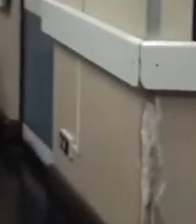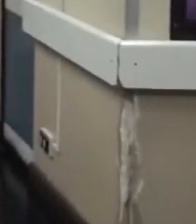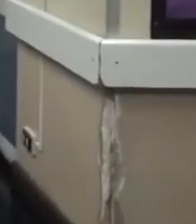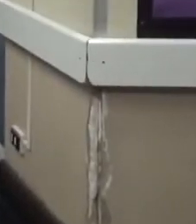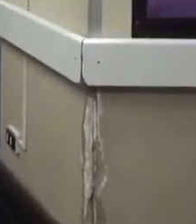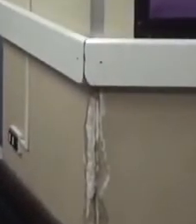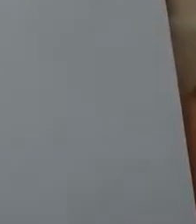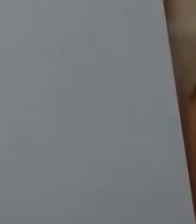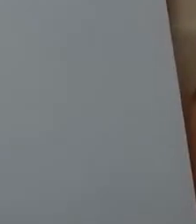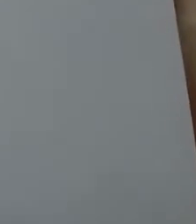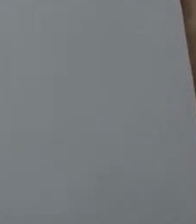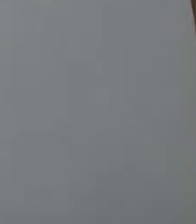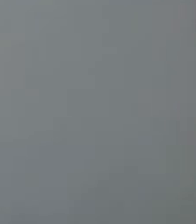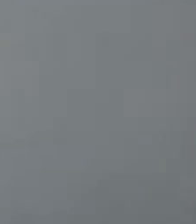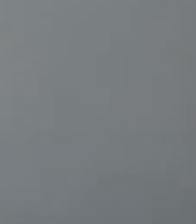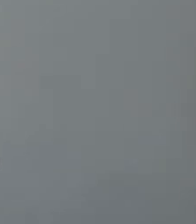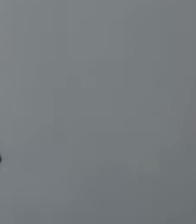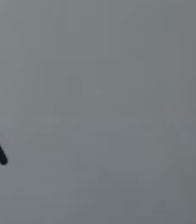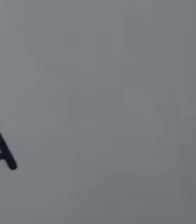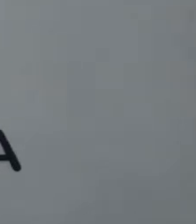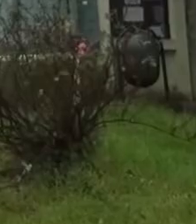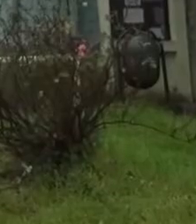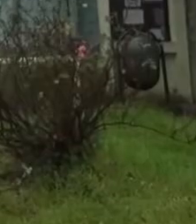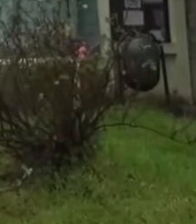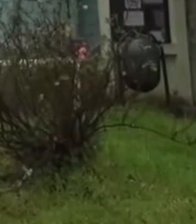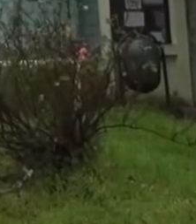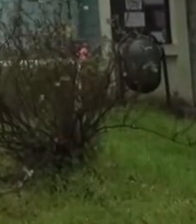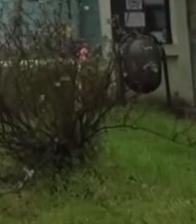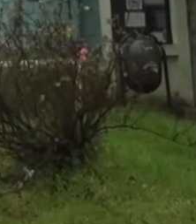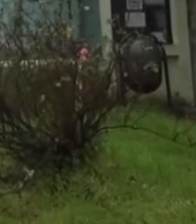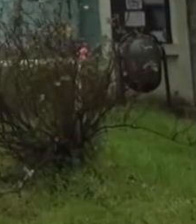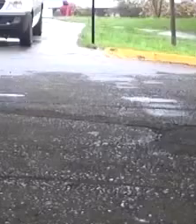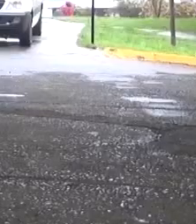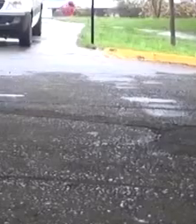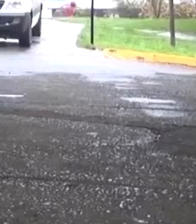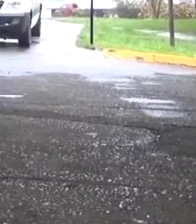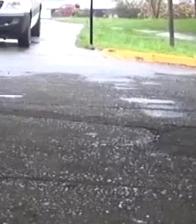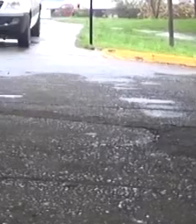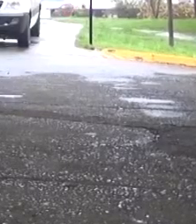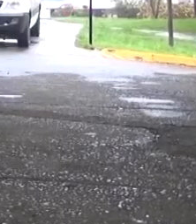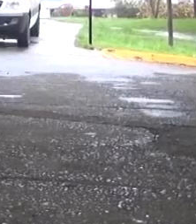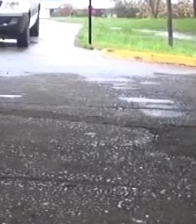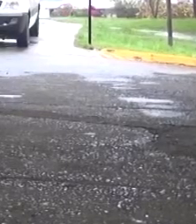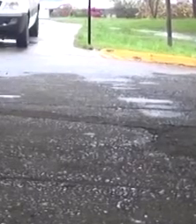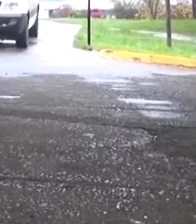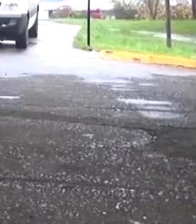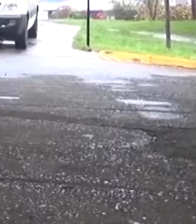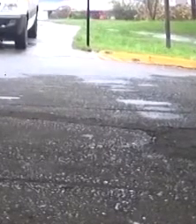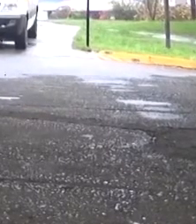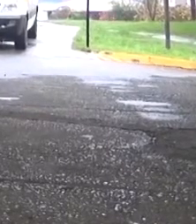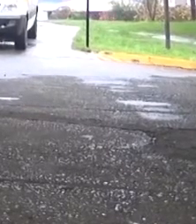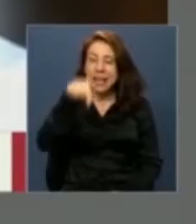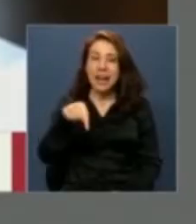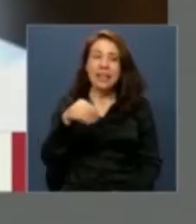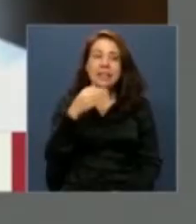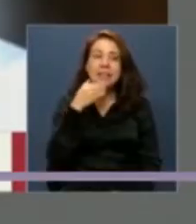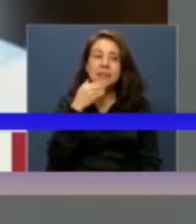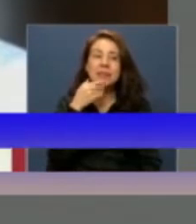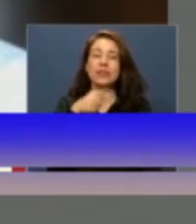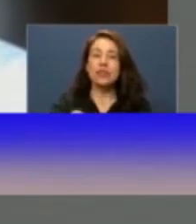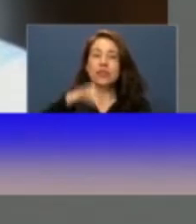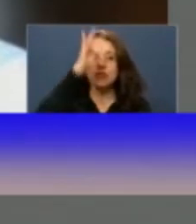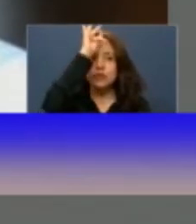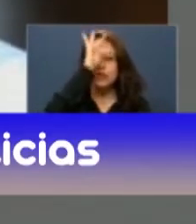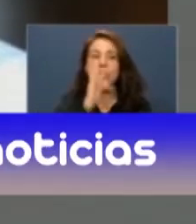que sostuvo con representantes de los distintos gremios del recinto hospitalario entre ellos bruce y as of a las